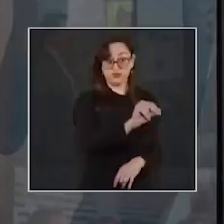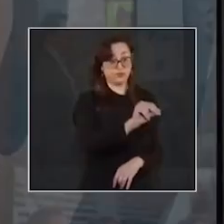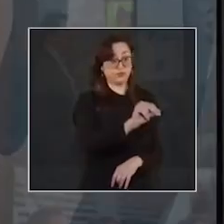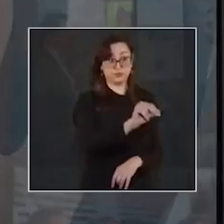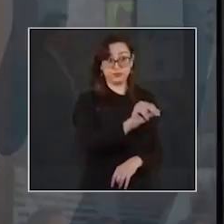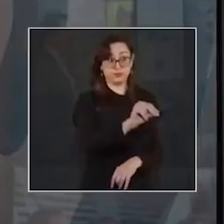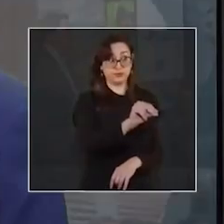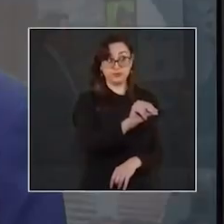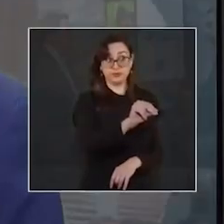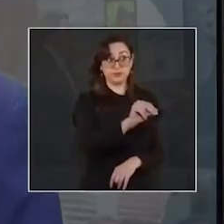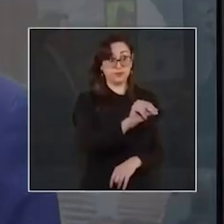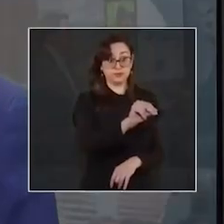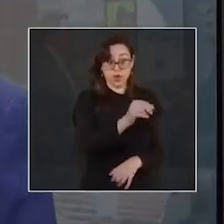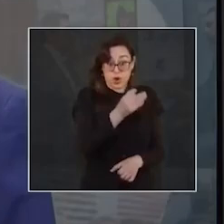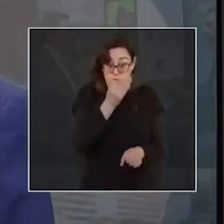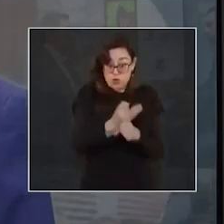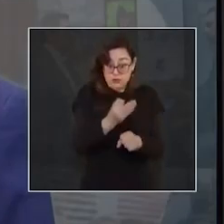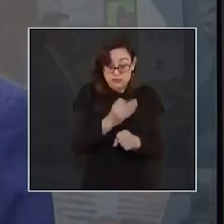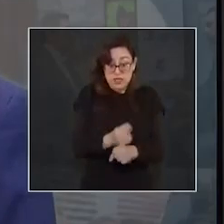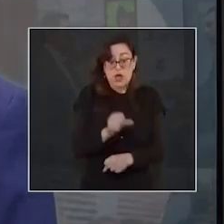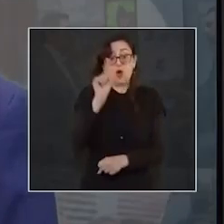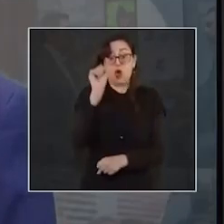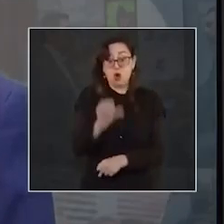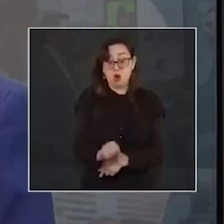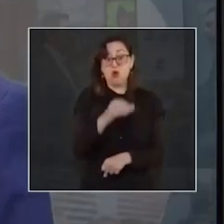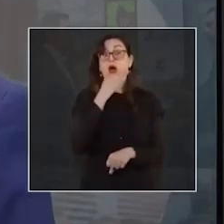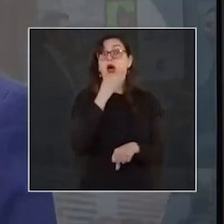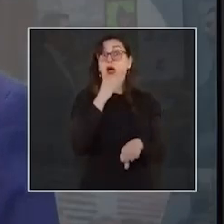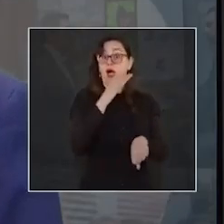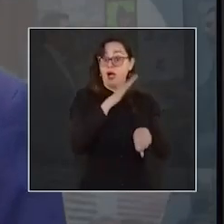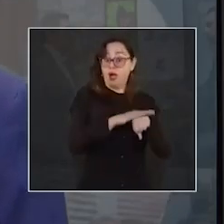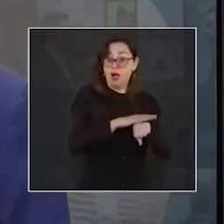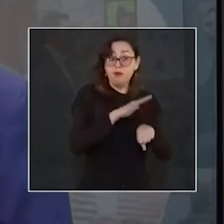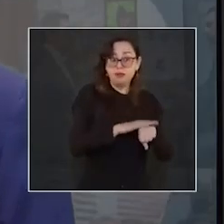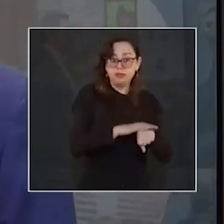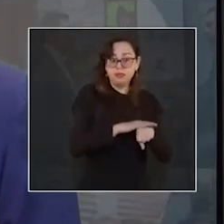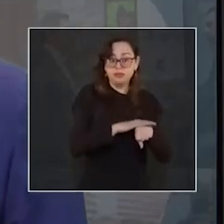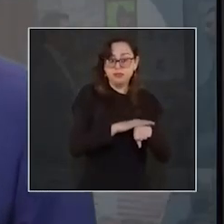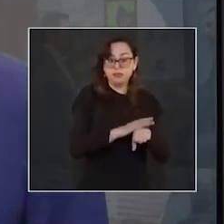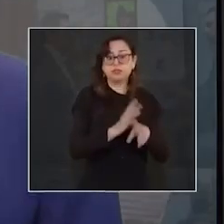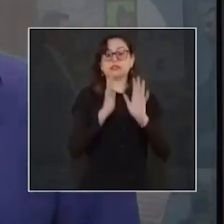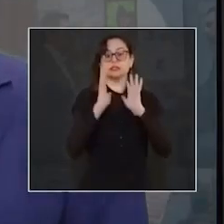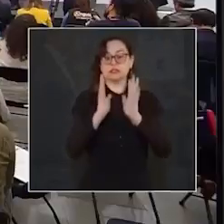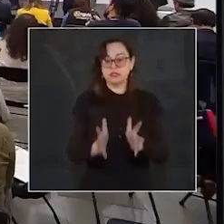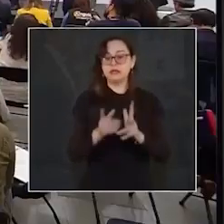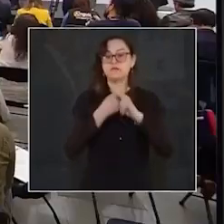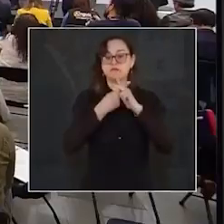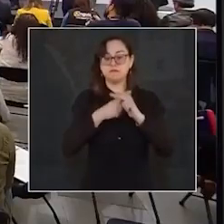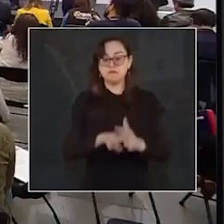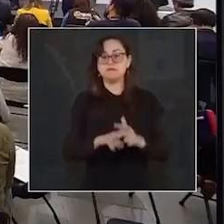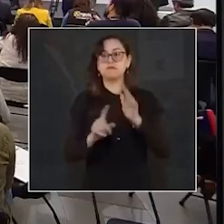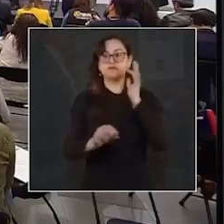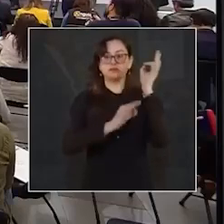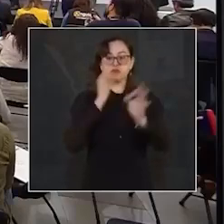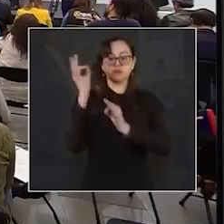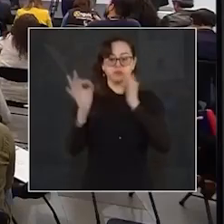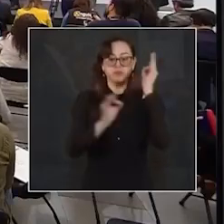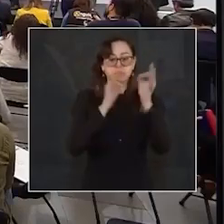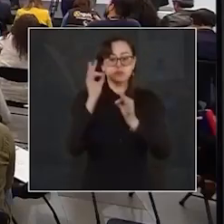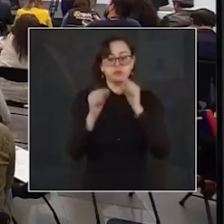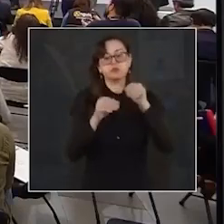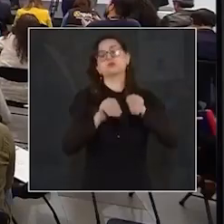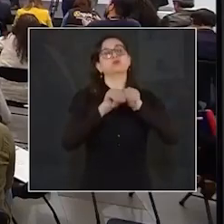porque en su rueda de prensa el presidente Andrés Manuel López Obrador dijo que se iniciará una